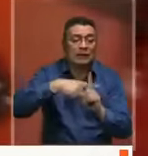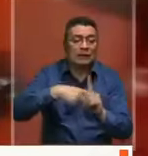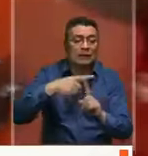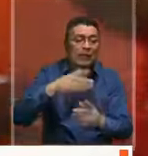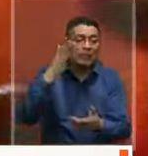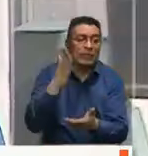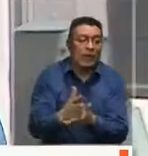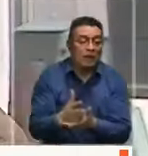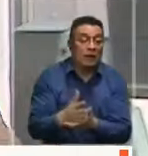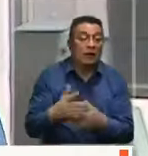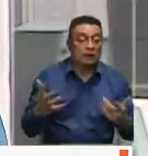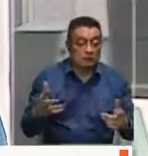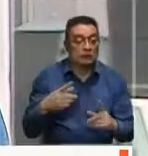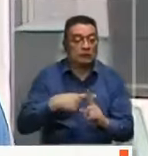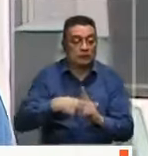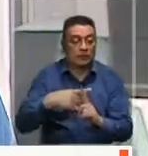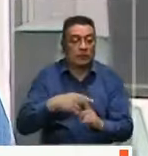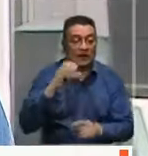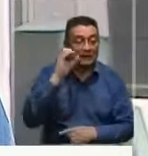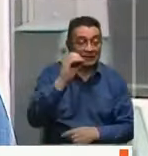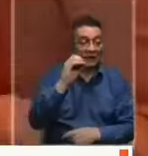estamos hablando? Temperaturas de